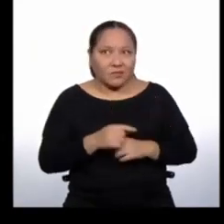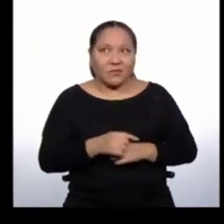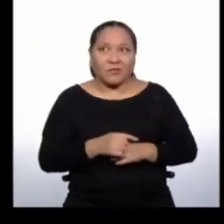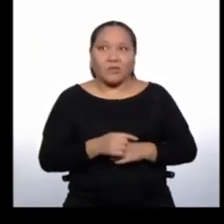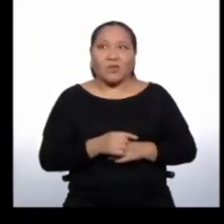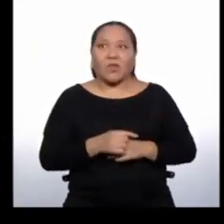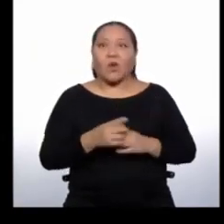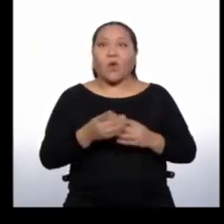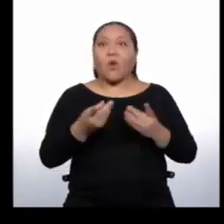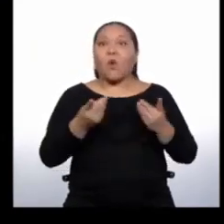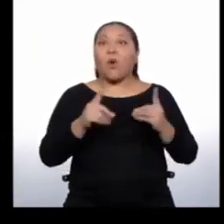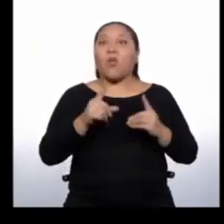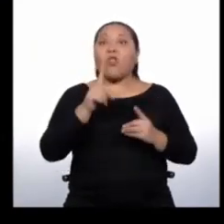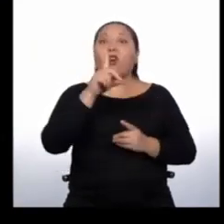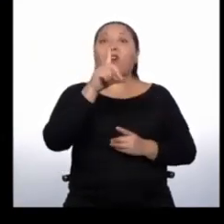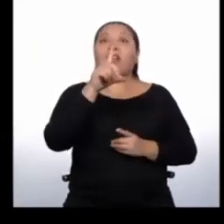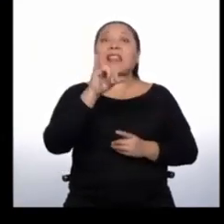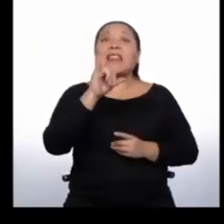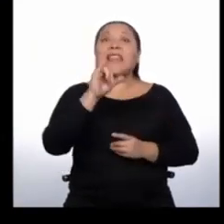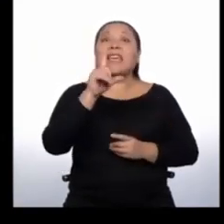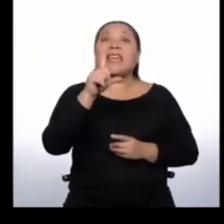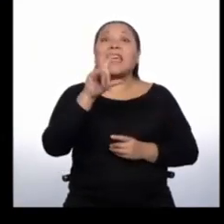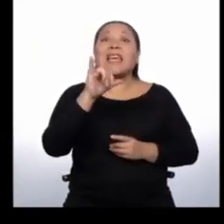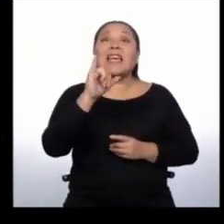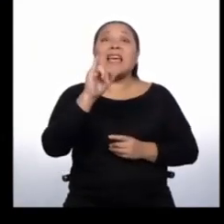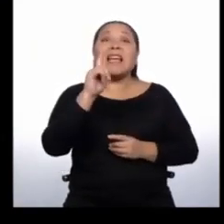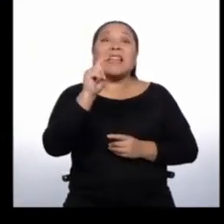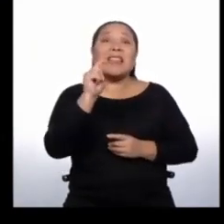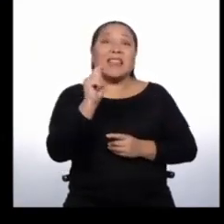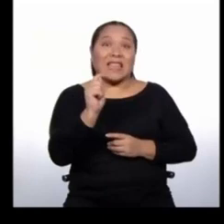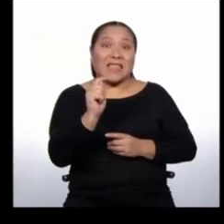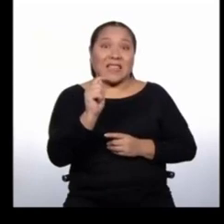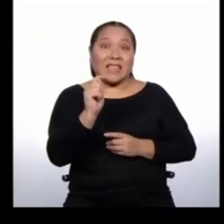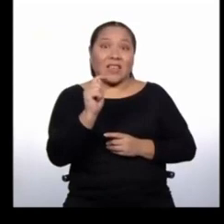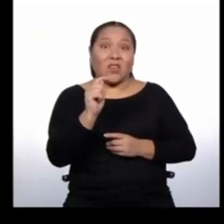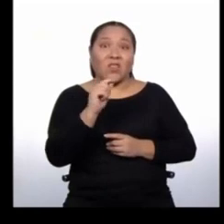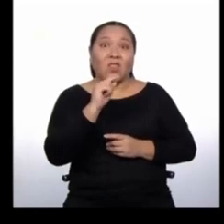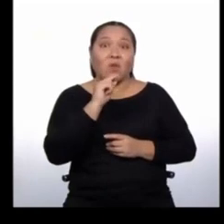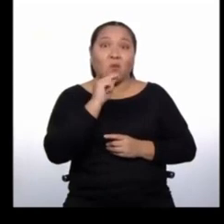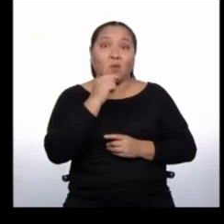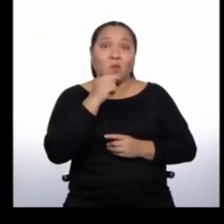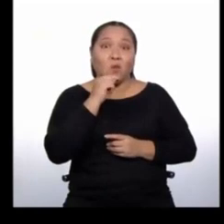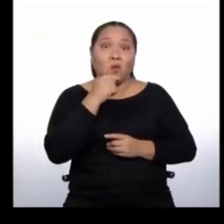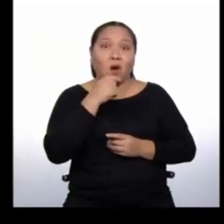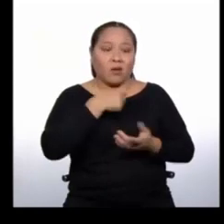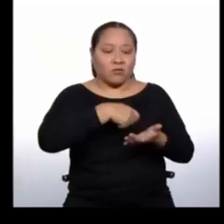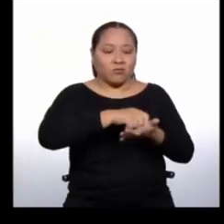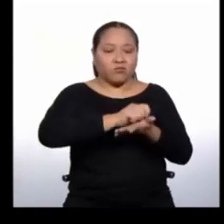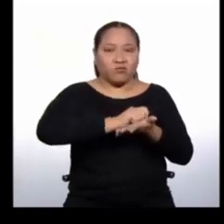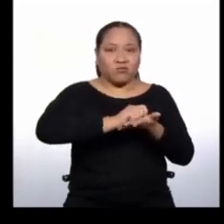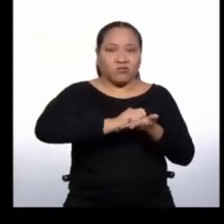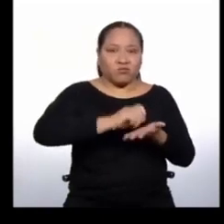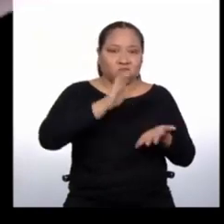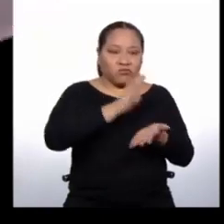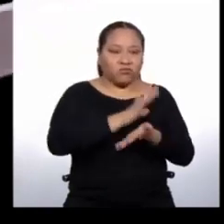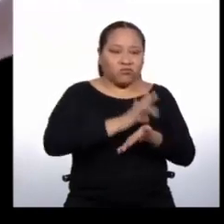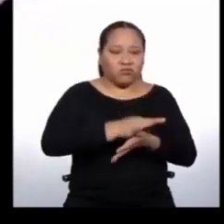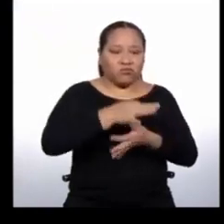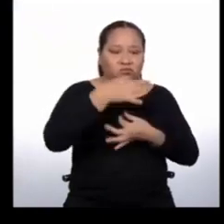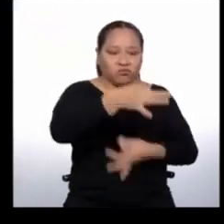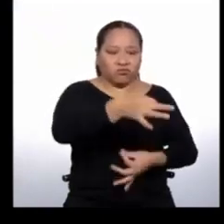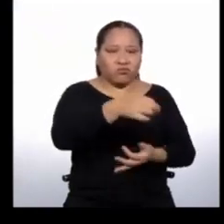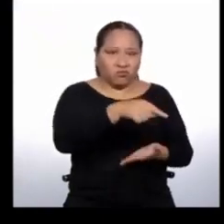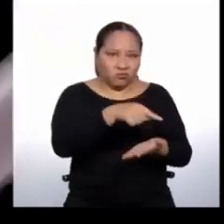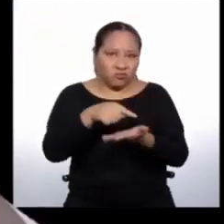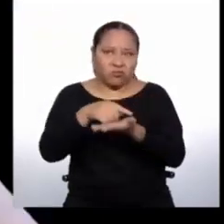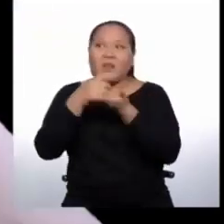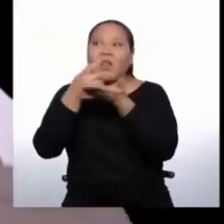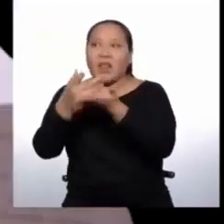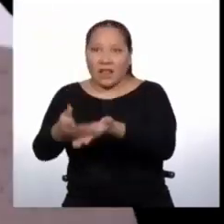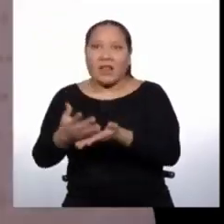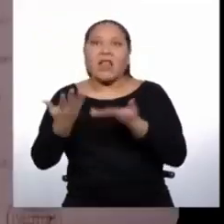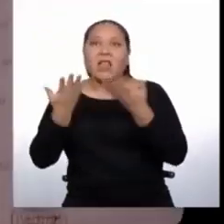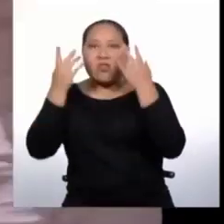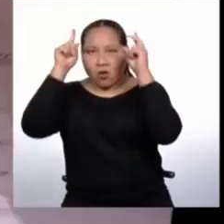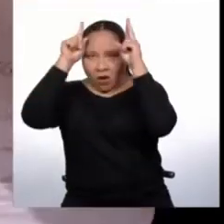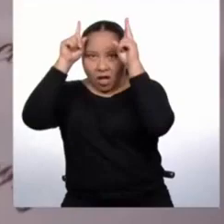cuando Lilith llegó al infierno, le entregó a Satanás un pergamino que, fórmula más o menos, decía lo